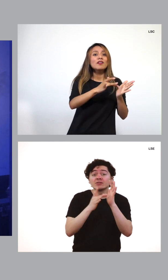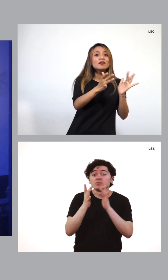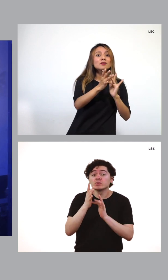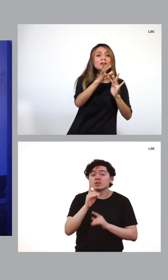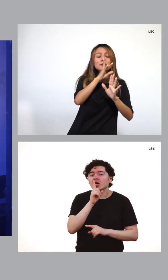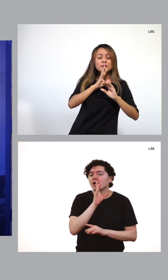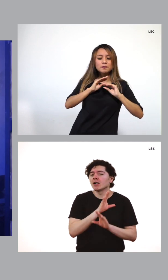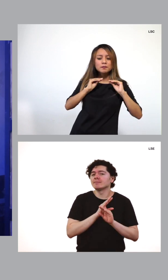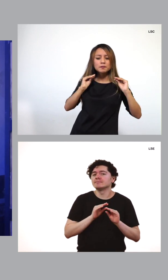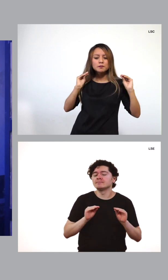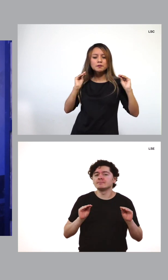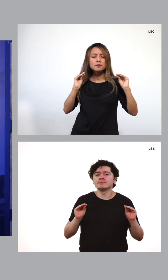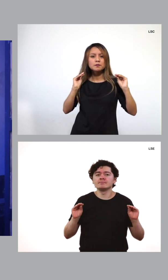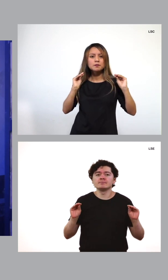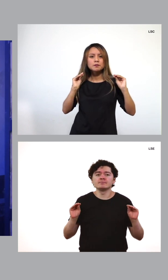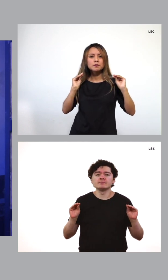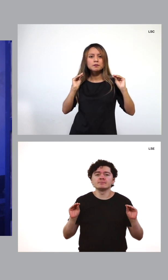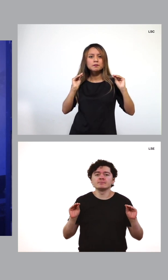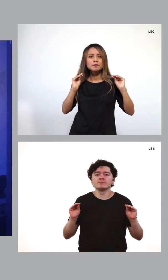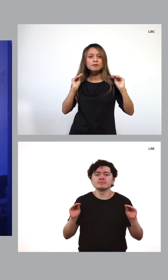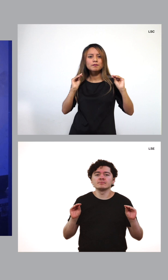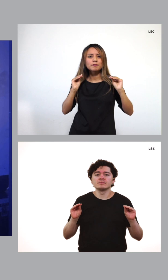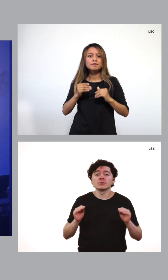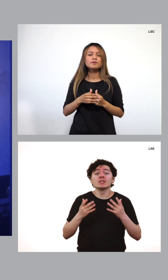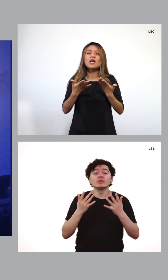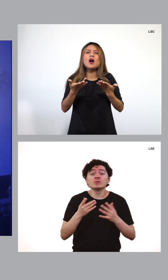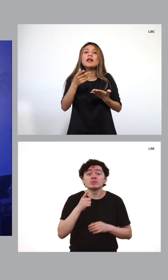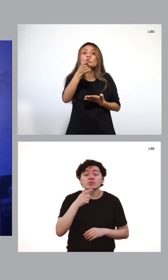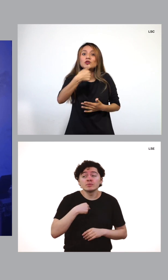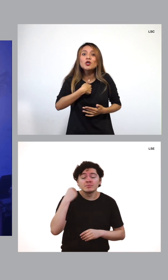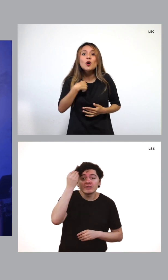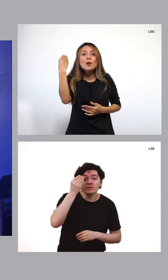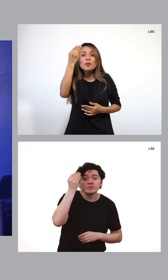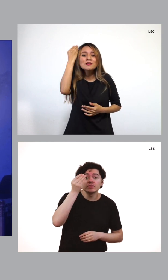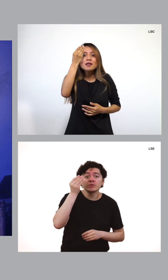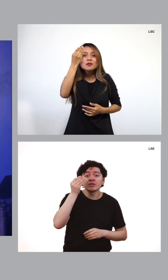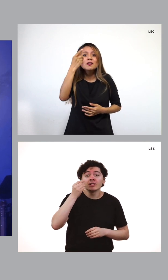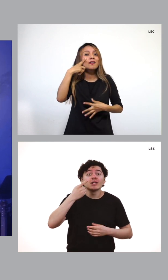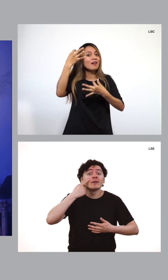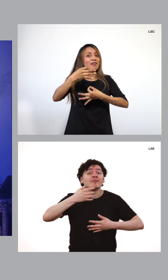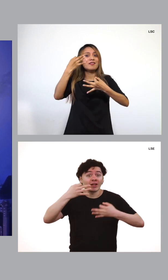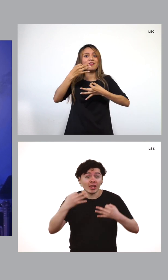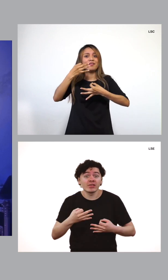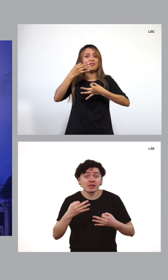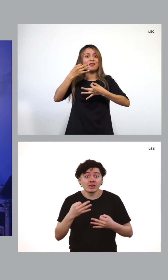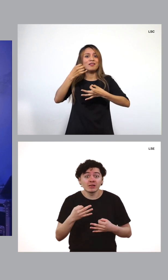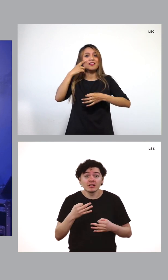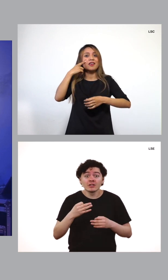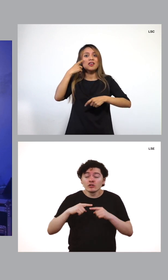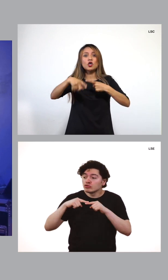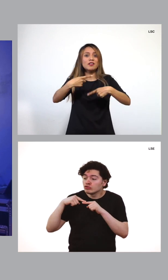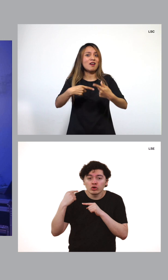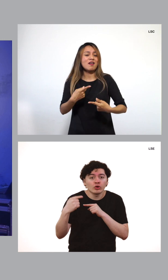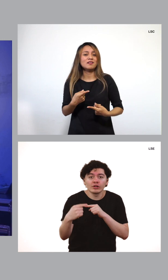habló, pero una sola vez. Ahora tú y yo pensamos que eso es nuestra realidad constante y